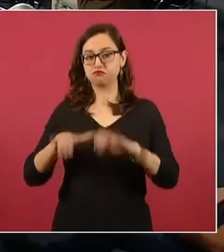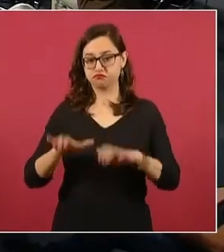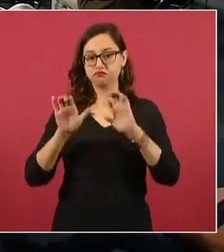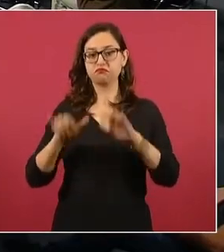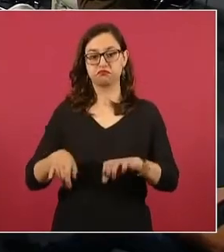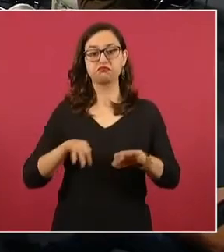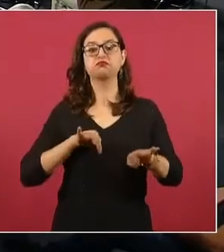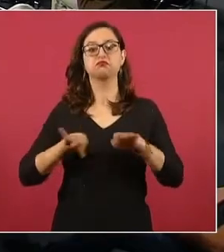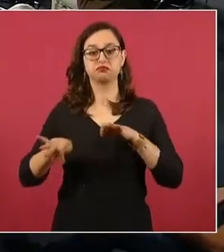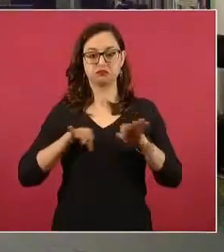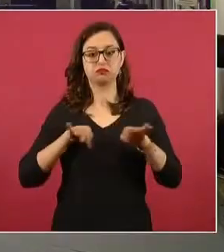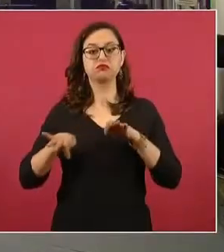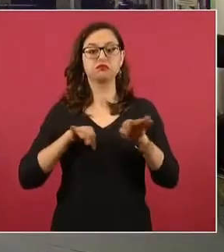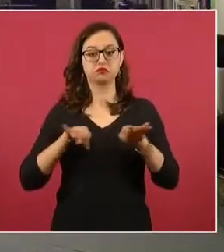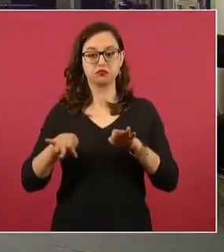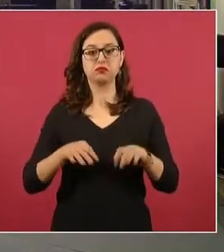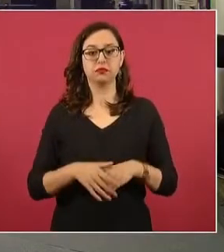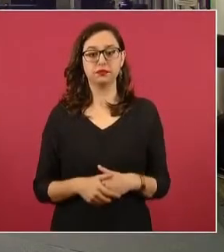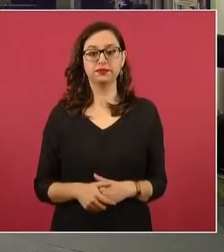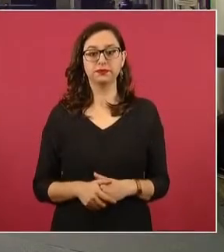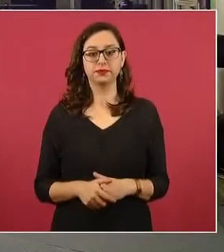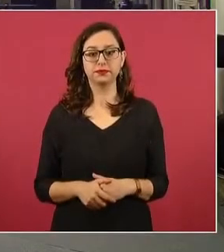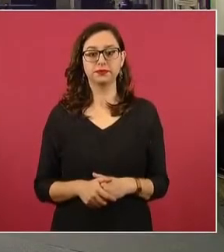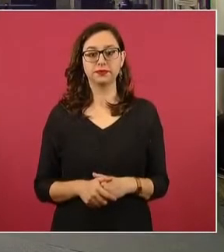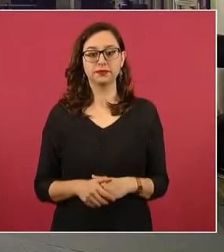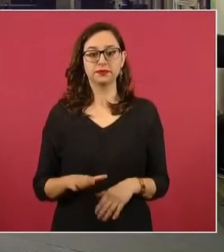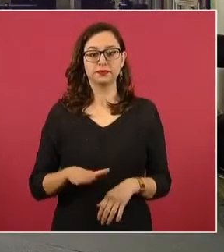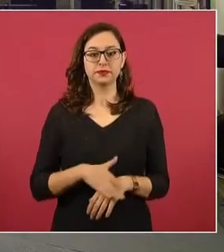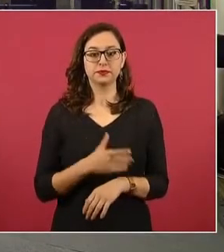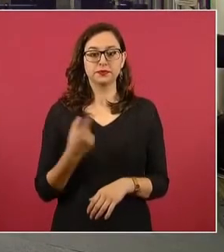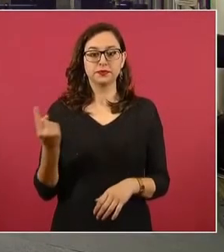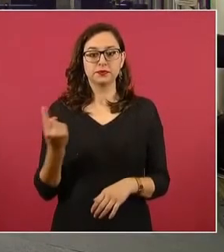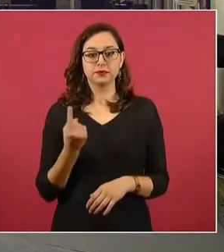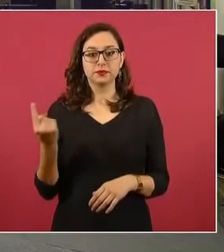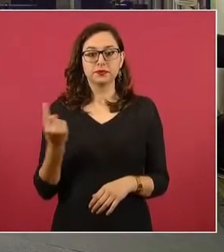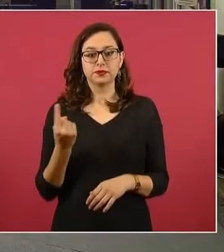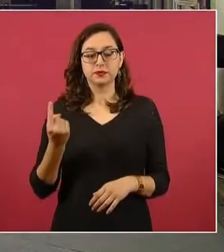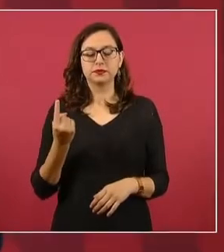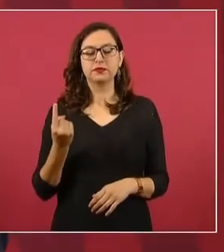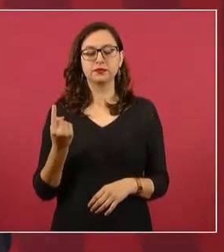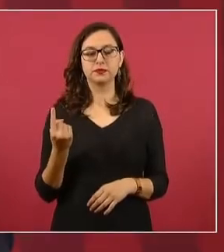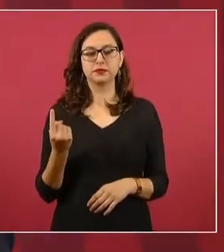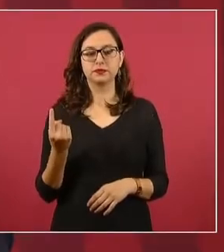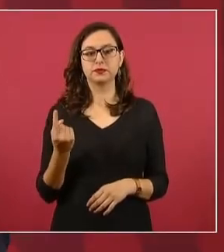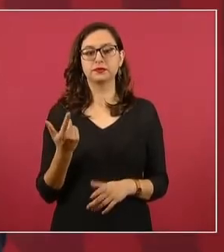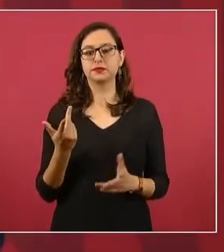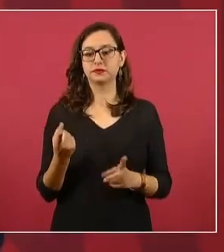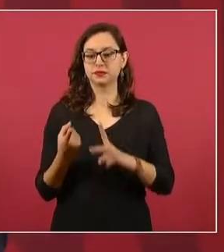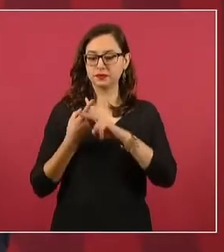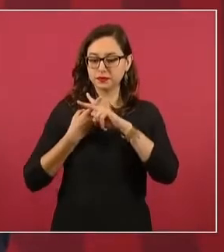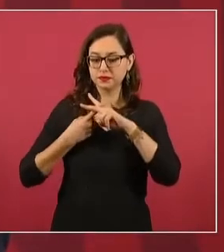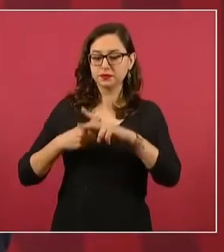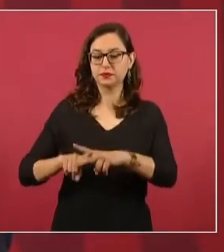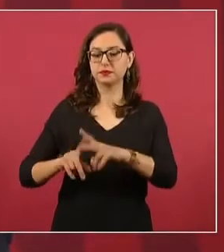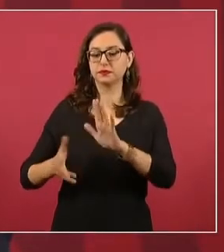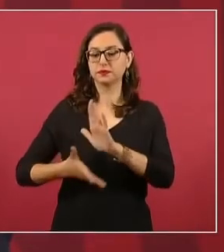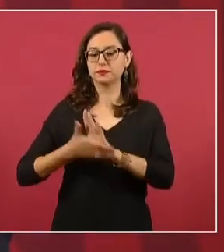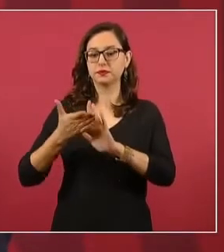porque se va a iniciar la construcción de una coquizadora.